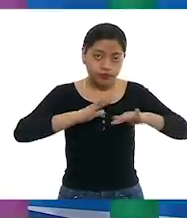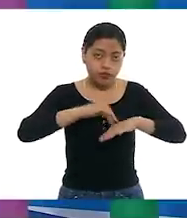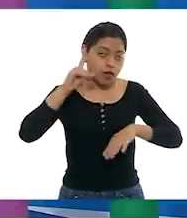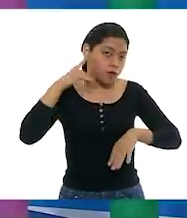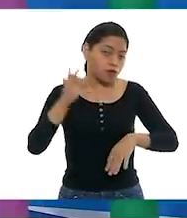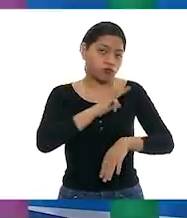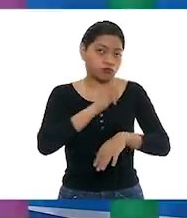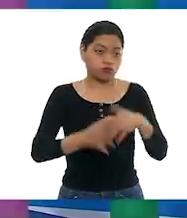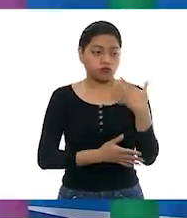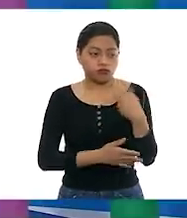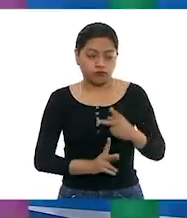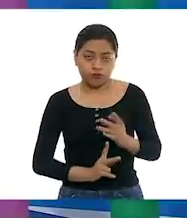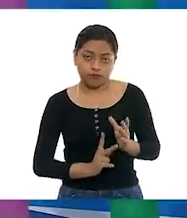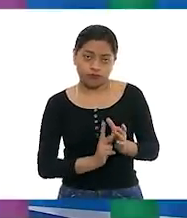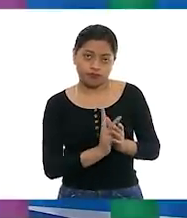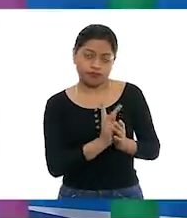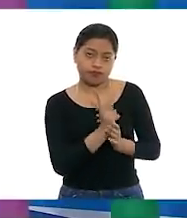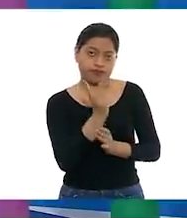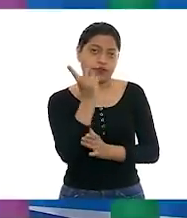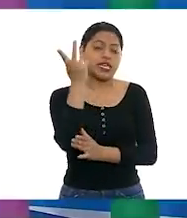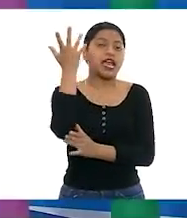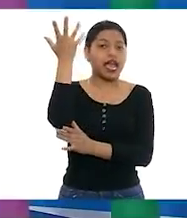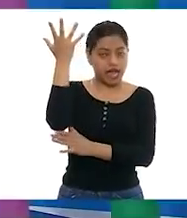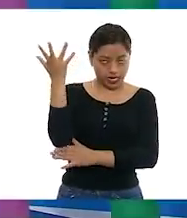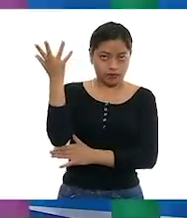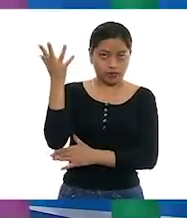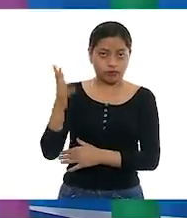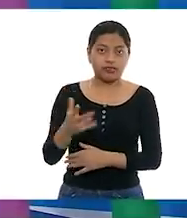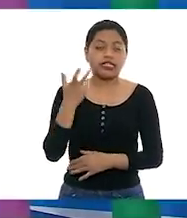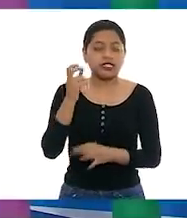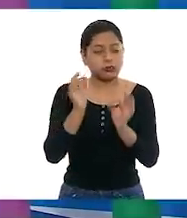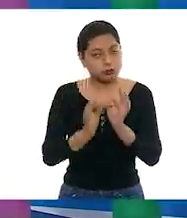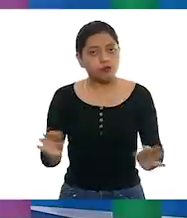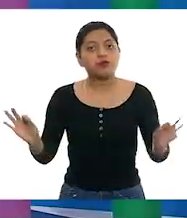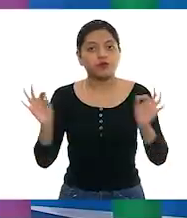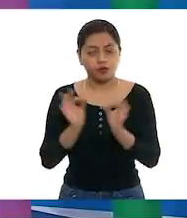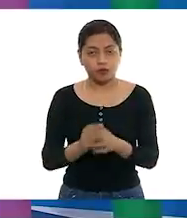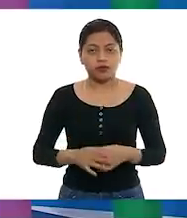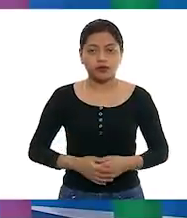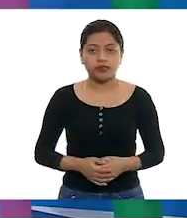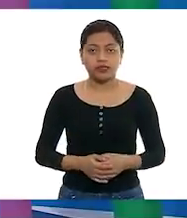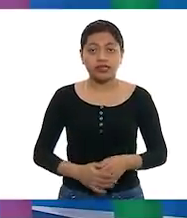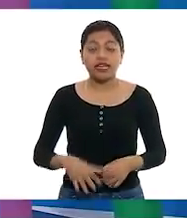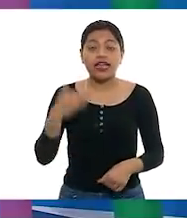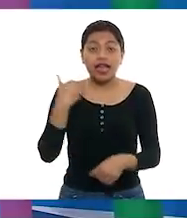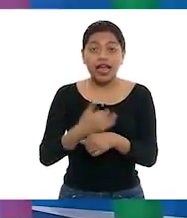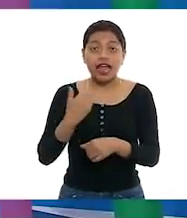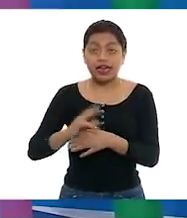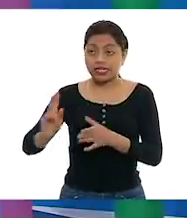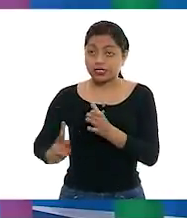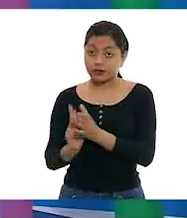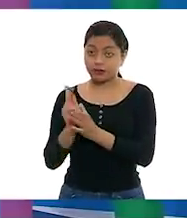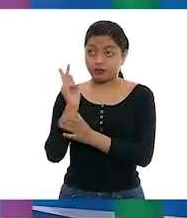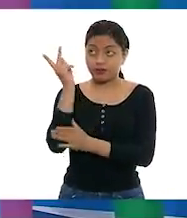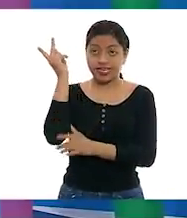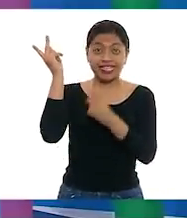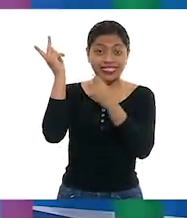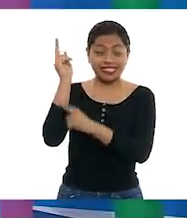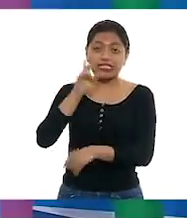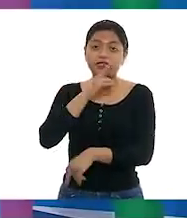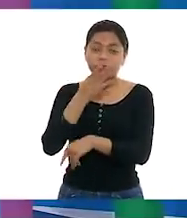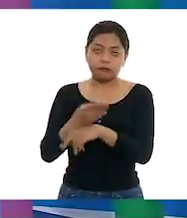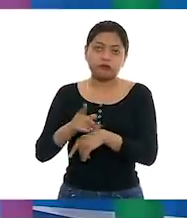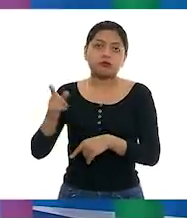que recordemos que el efecto invernadero es un fenómeno natural gracias al cual existe la vida en el planeta. Pero nosotros, con